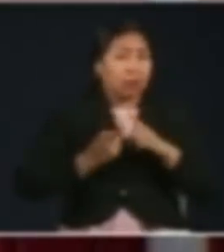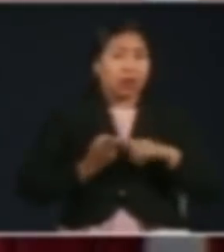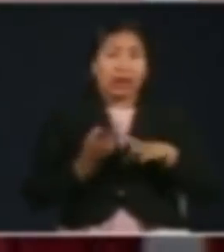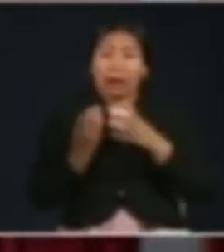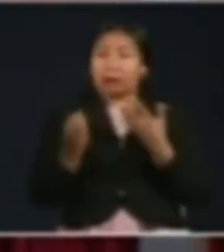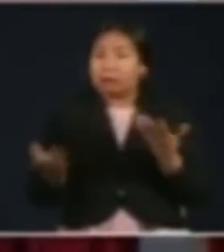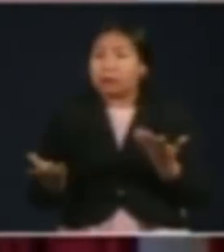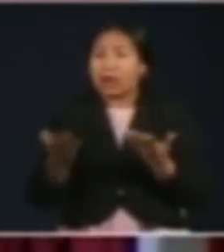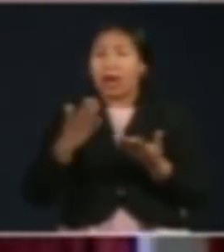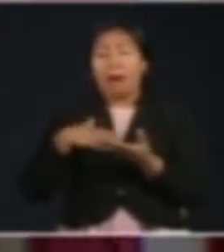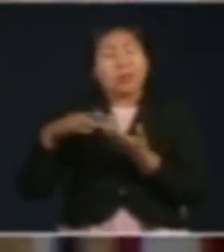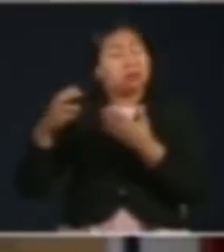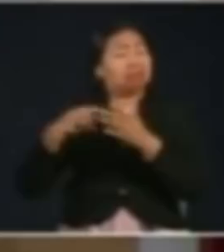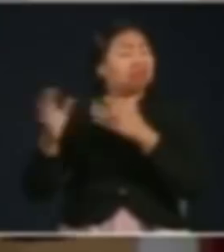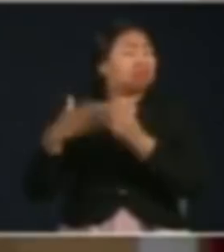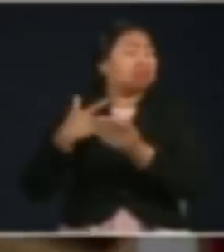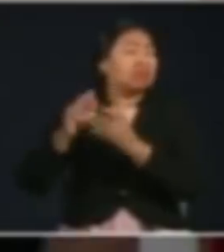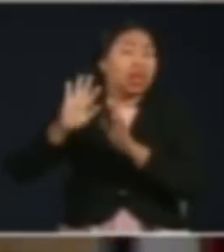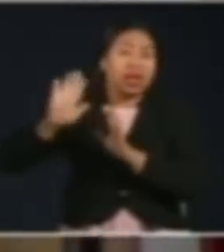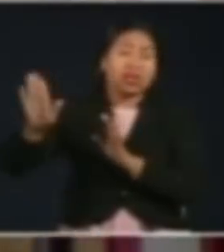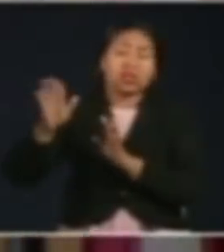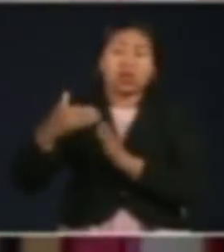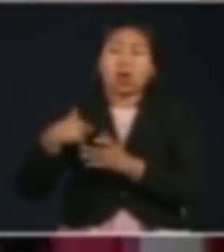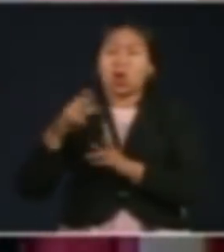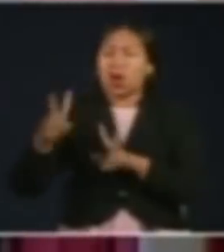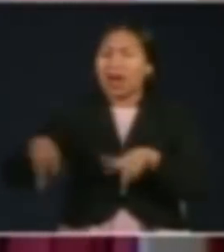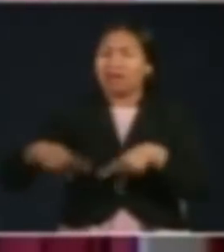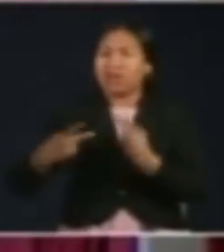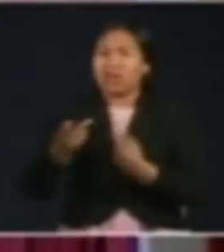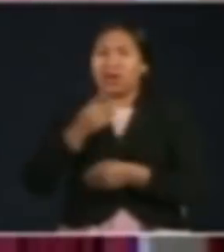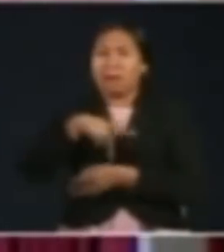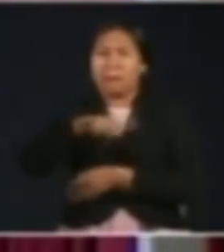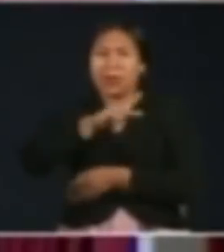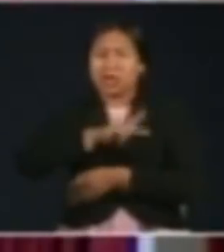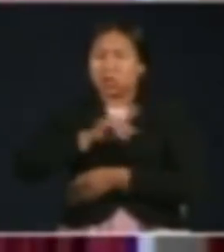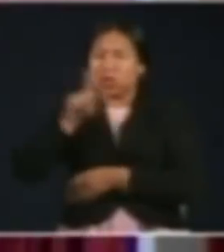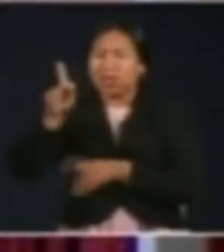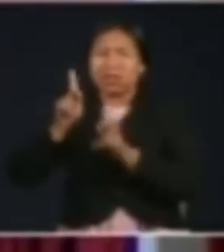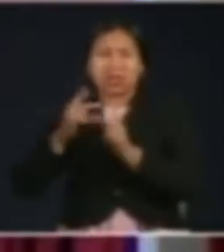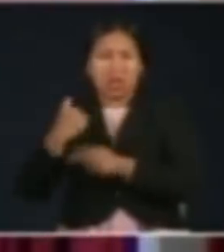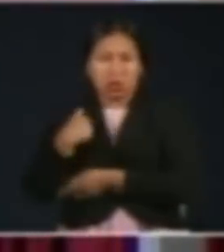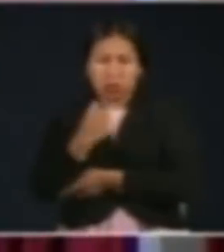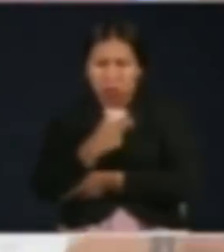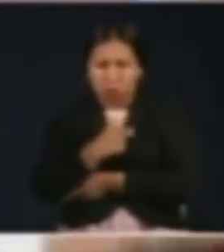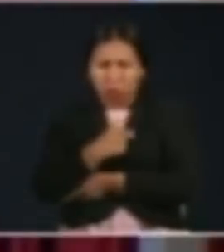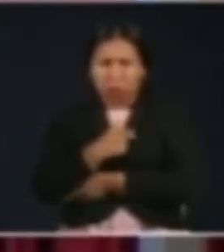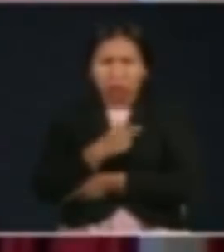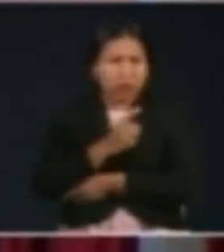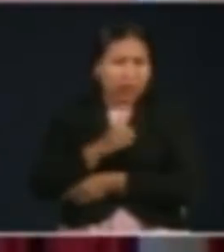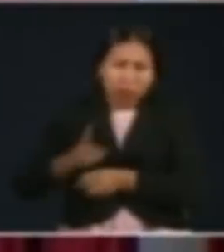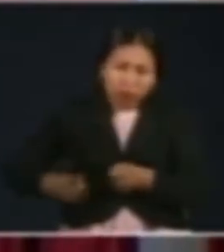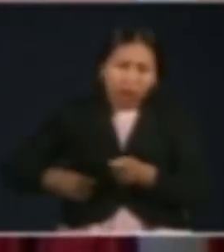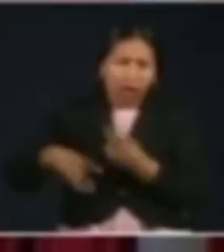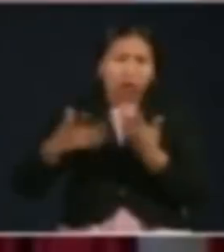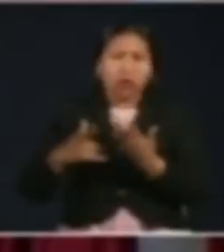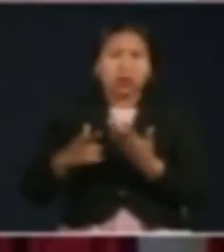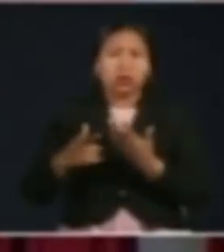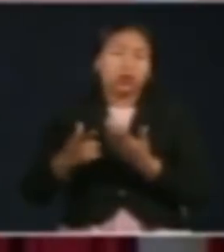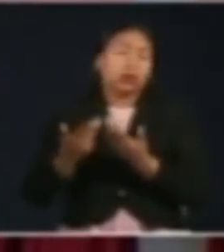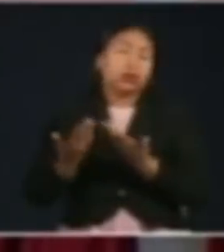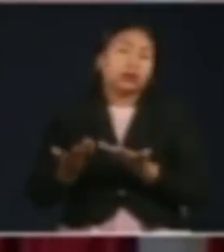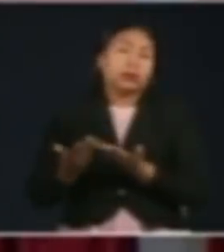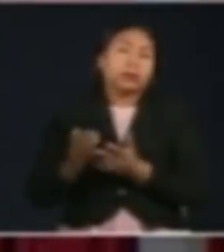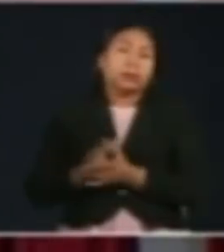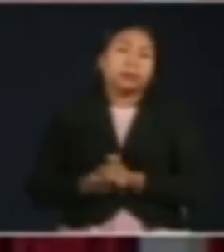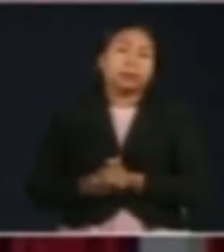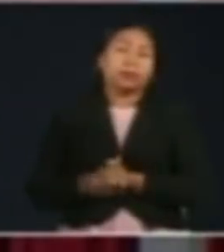eso a mí no me interesa. O saber la vida personal o privada para tener un dossier y un chantaje contra las personas.